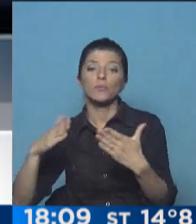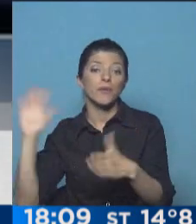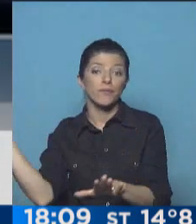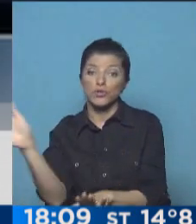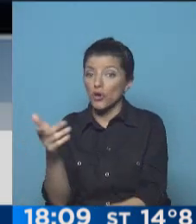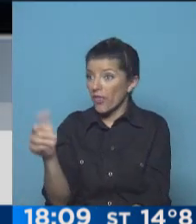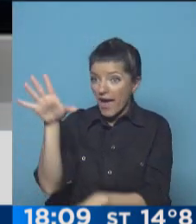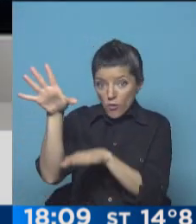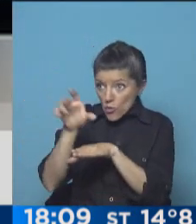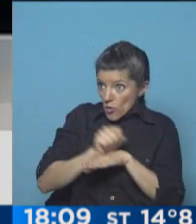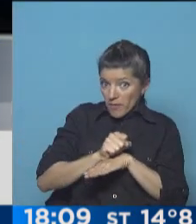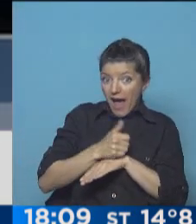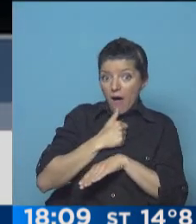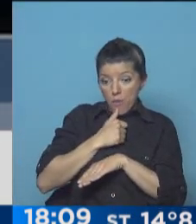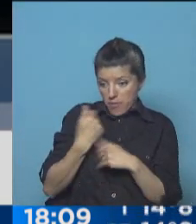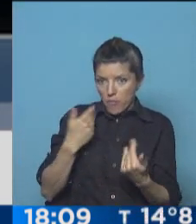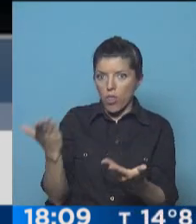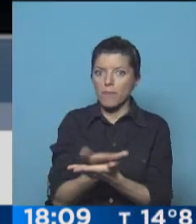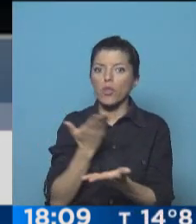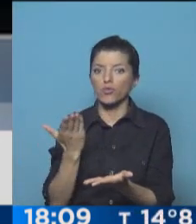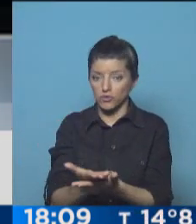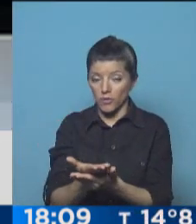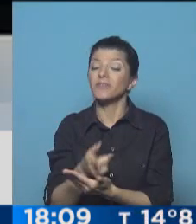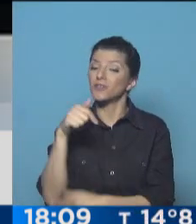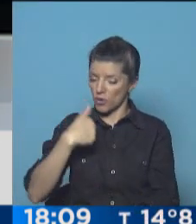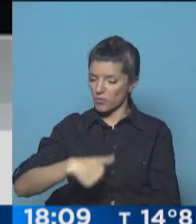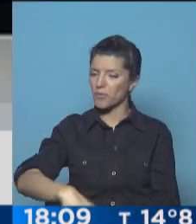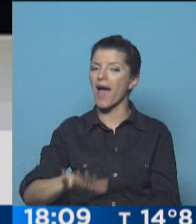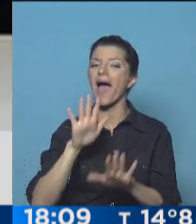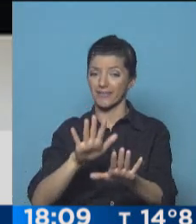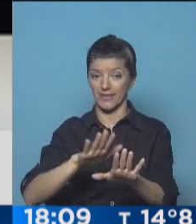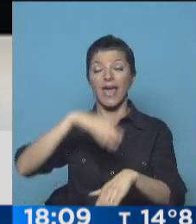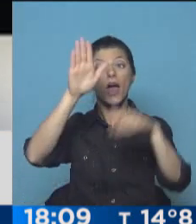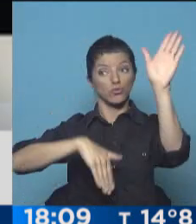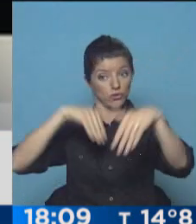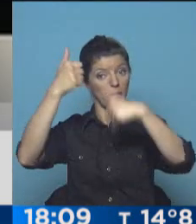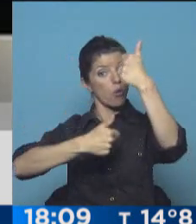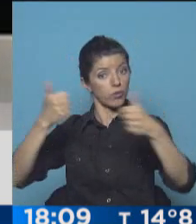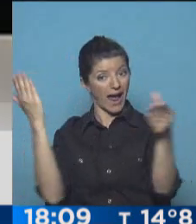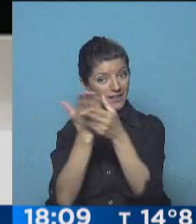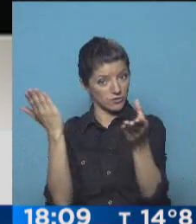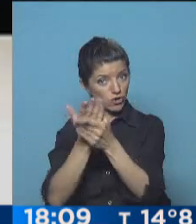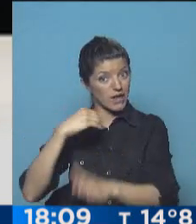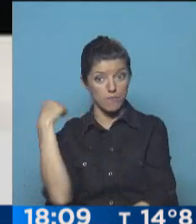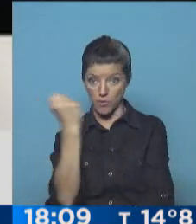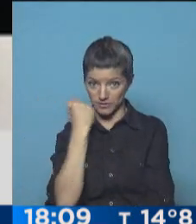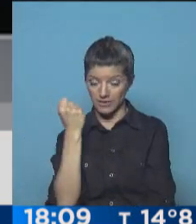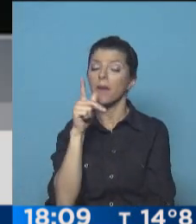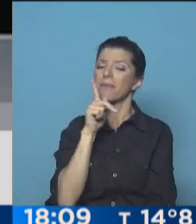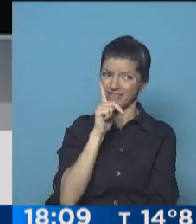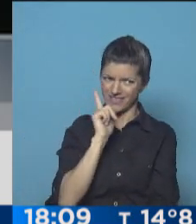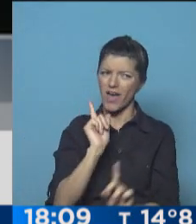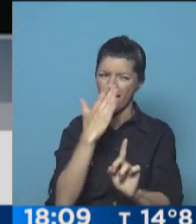agua necesaria para el desarrollo productivo. Y bueno, hoy lo estamos haciendo, es una licitación muy importante, similar a la que vamos a hacer también